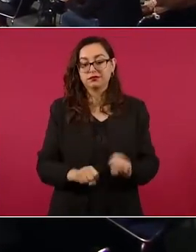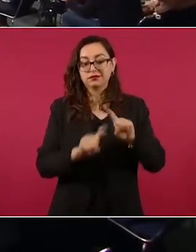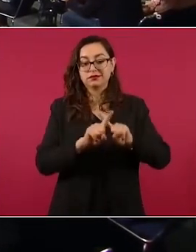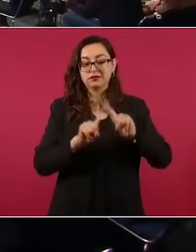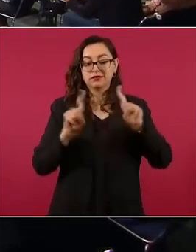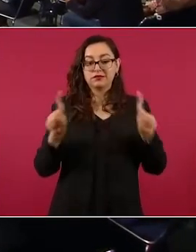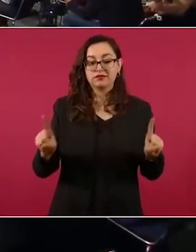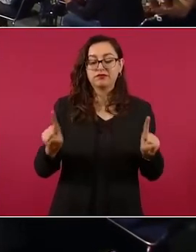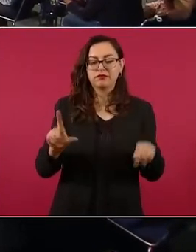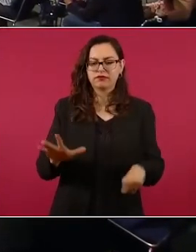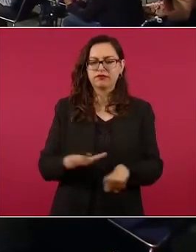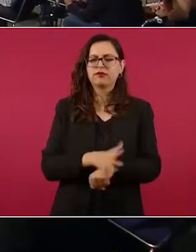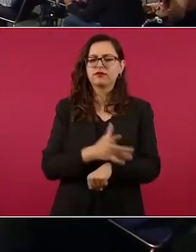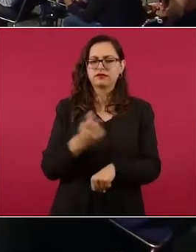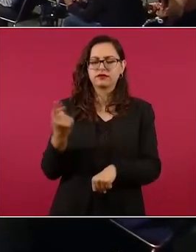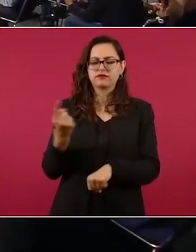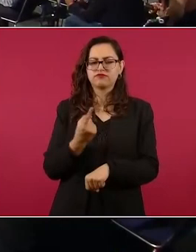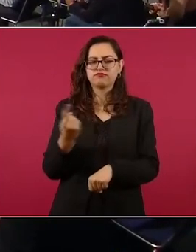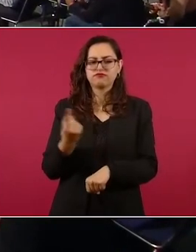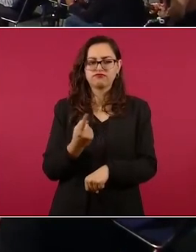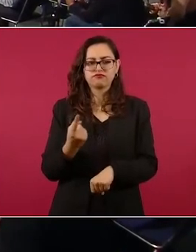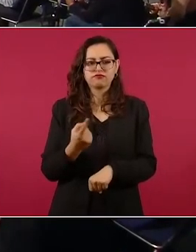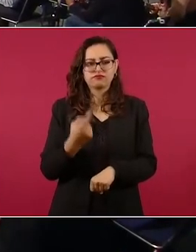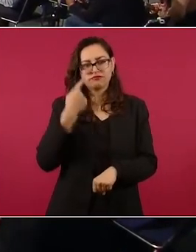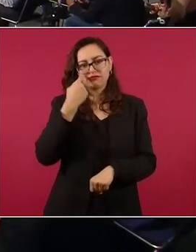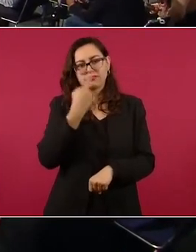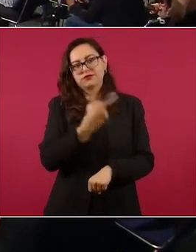porque, miren,